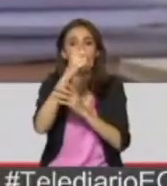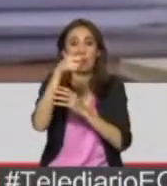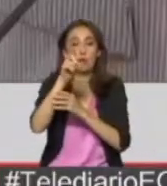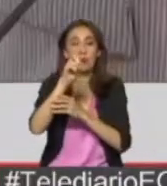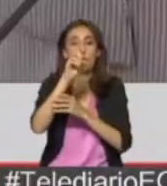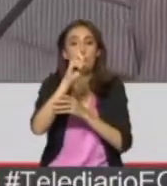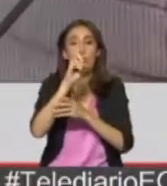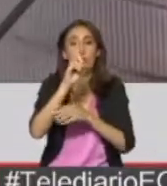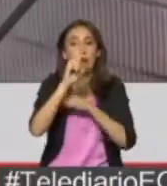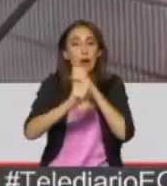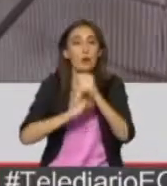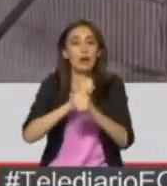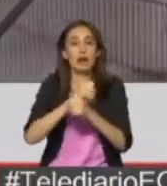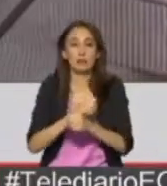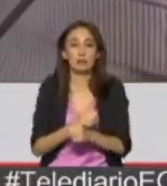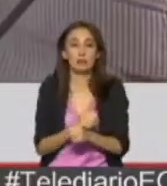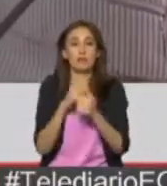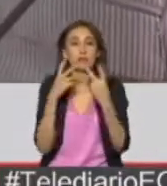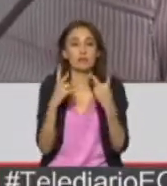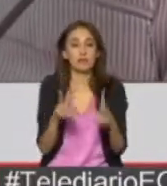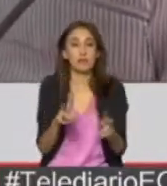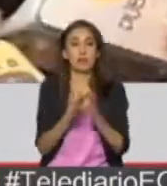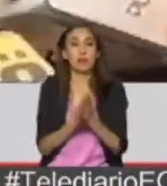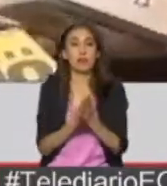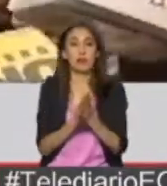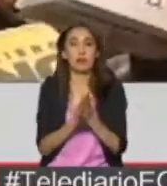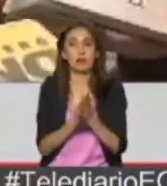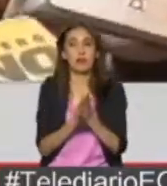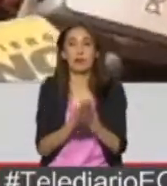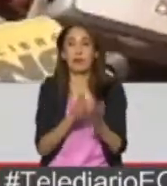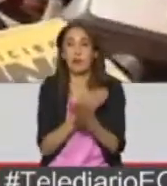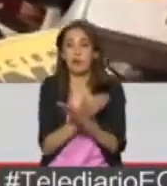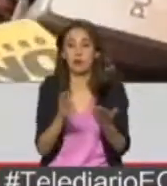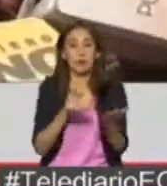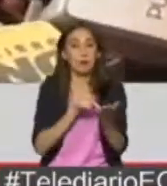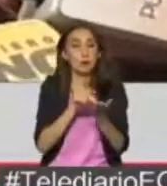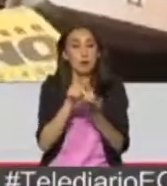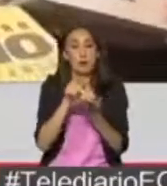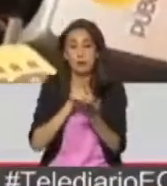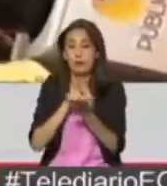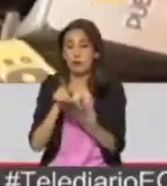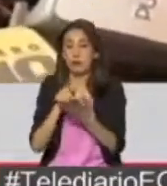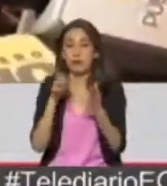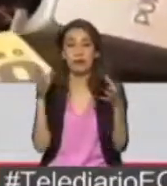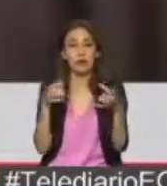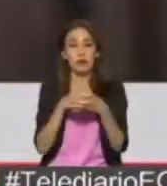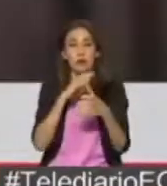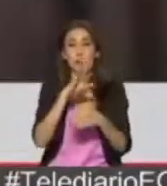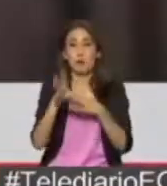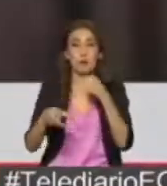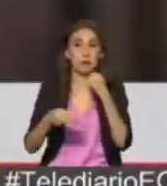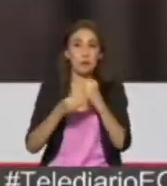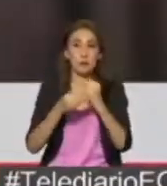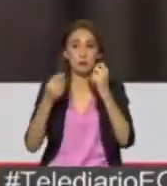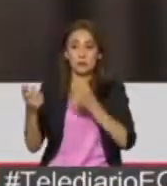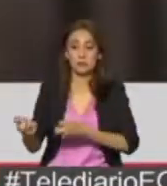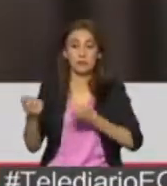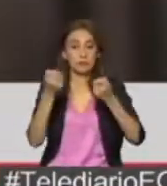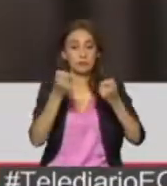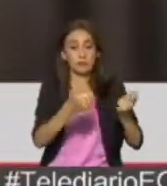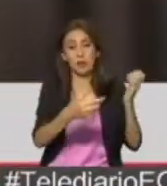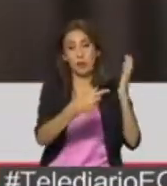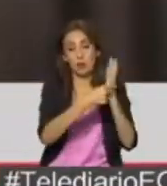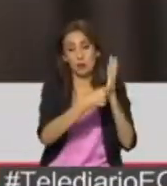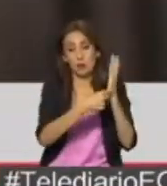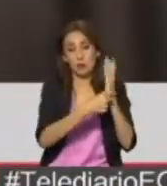de prisión. Además, dispuso como pago de restitución el cuádruplo de lo recibido en sus cuentas, es decir,